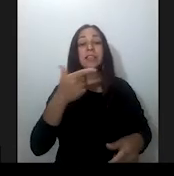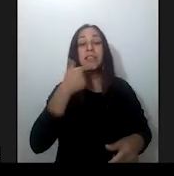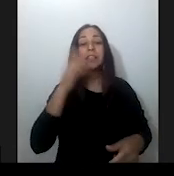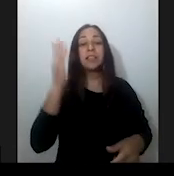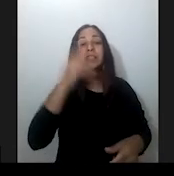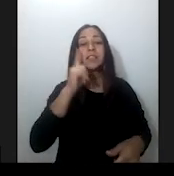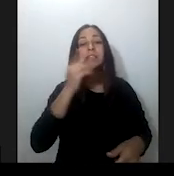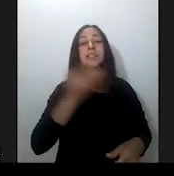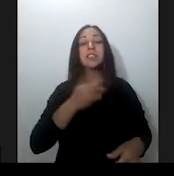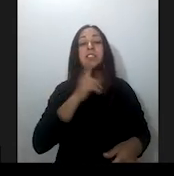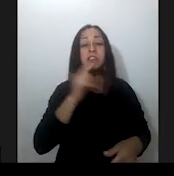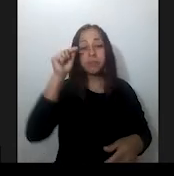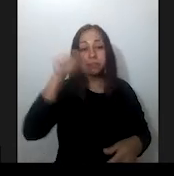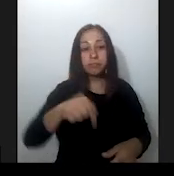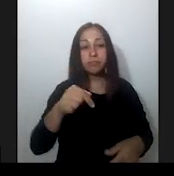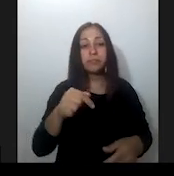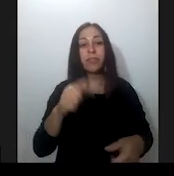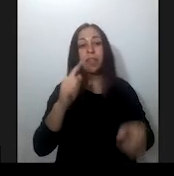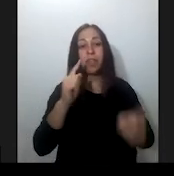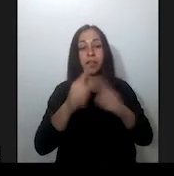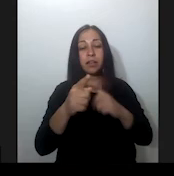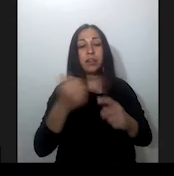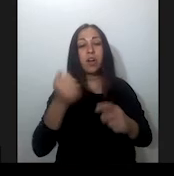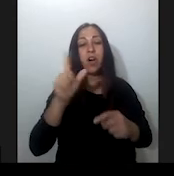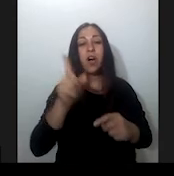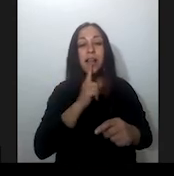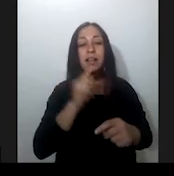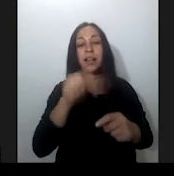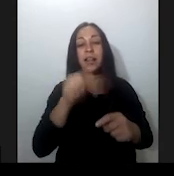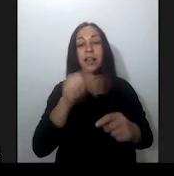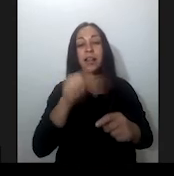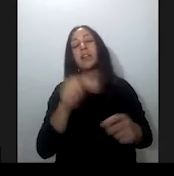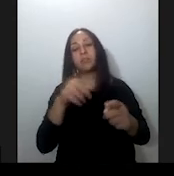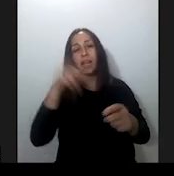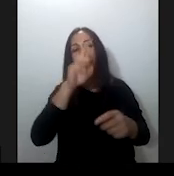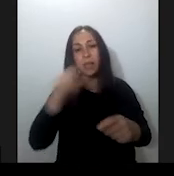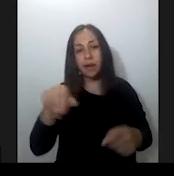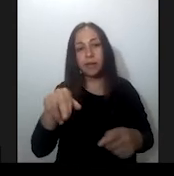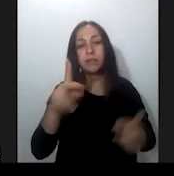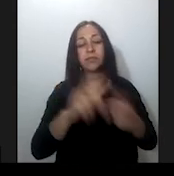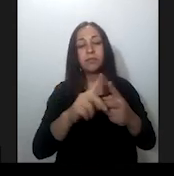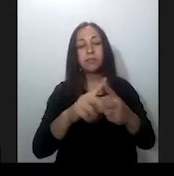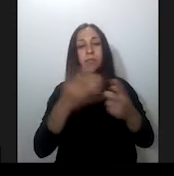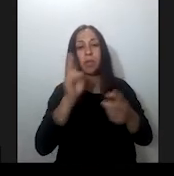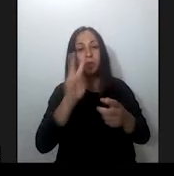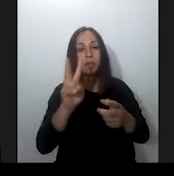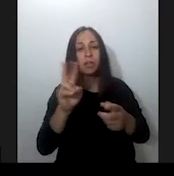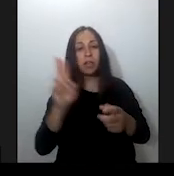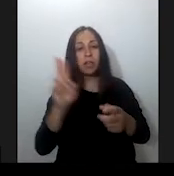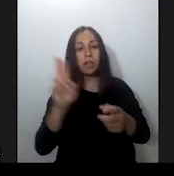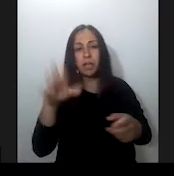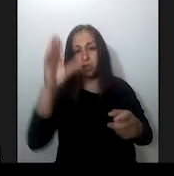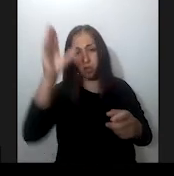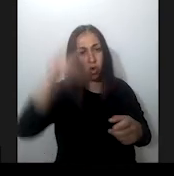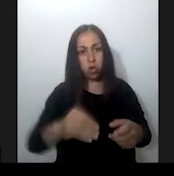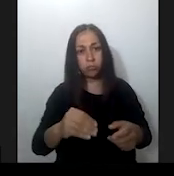tecla Shift seleccionamos todas las columnas que queremos eliminar y hacemos clic derecho y selecciono eliminar.